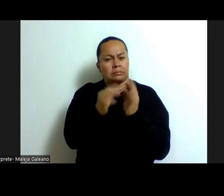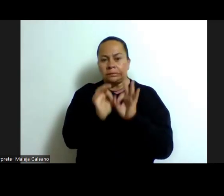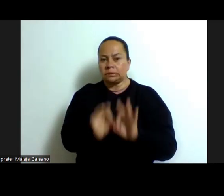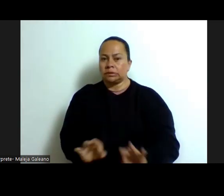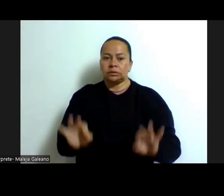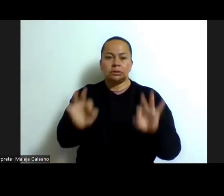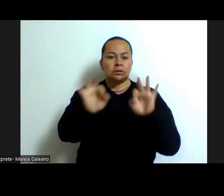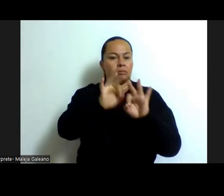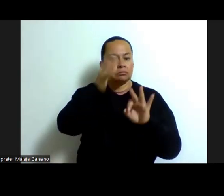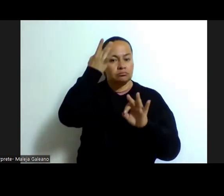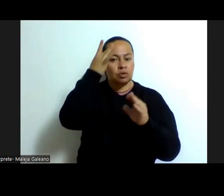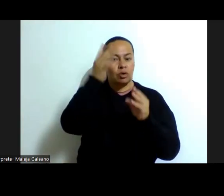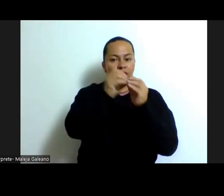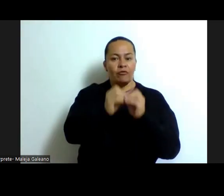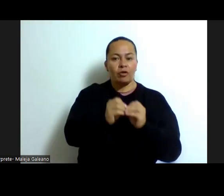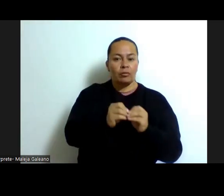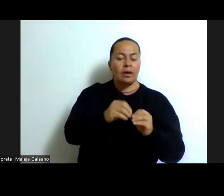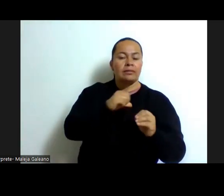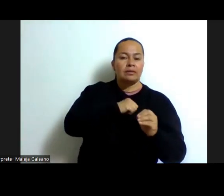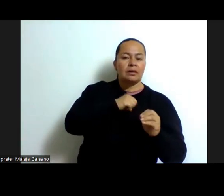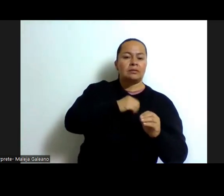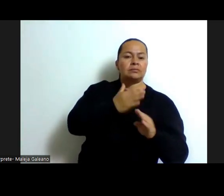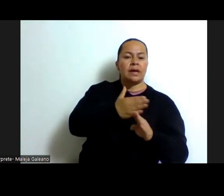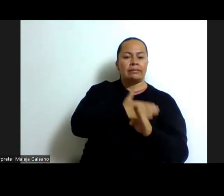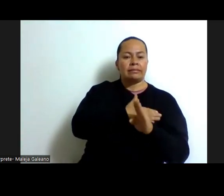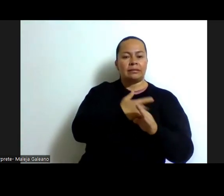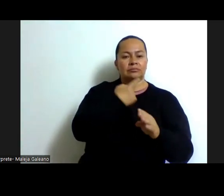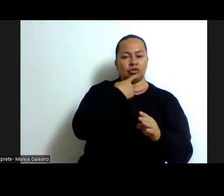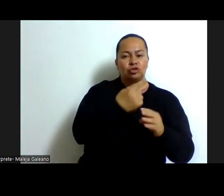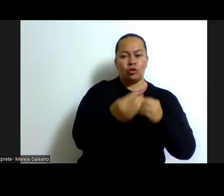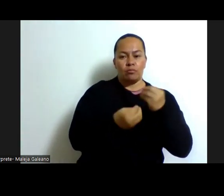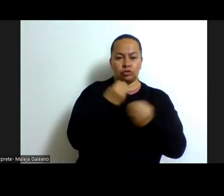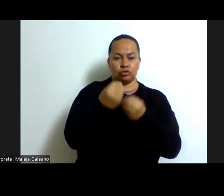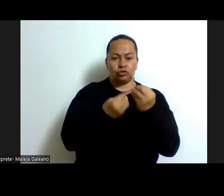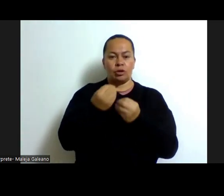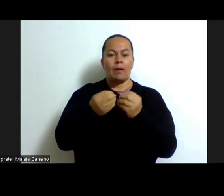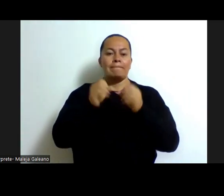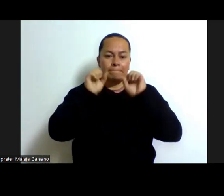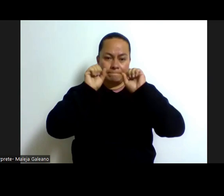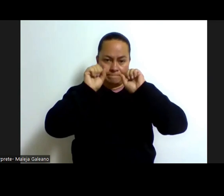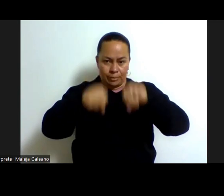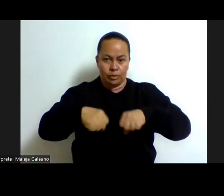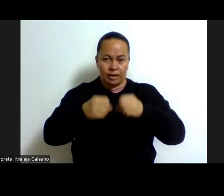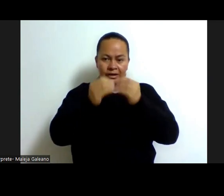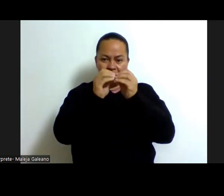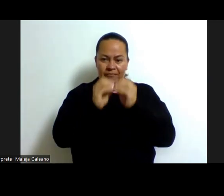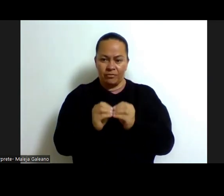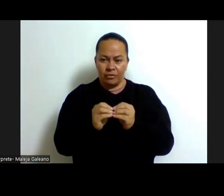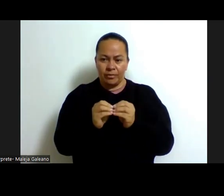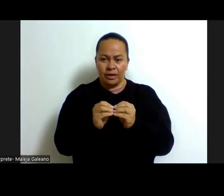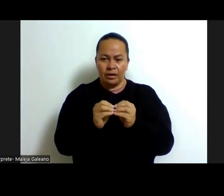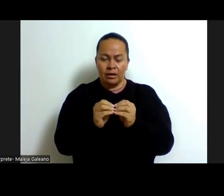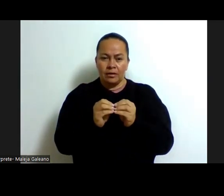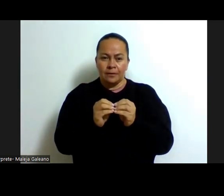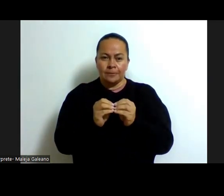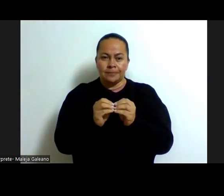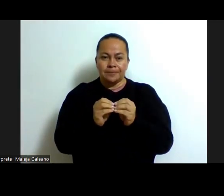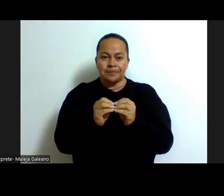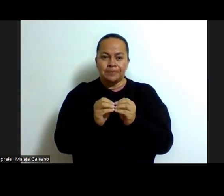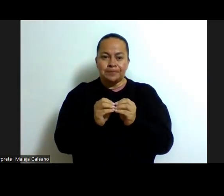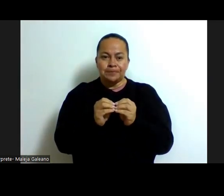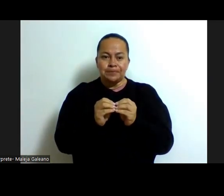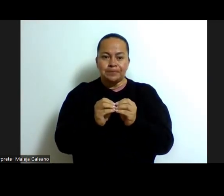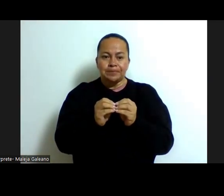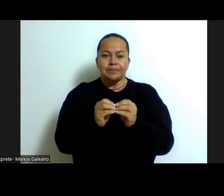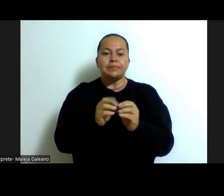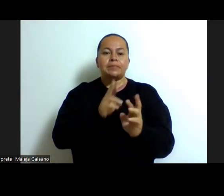alguna manera lo que hicimos fue poder de alguna manera eh